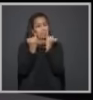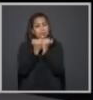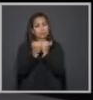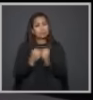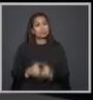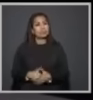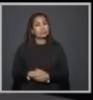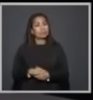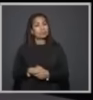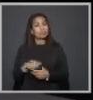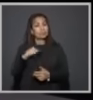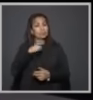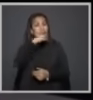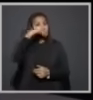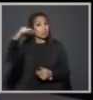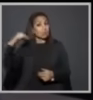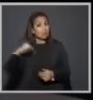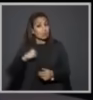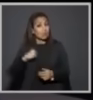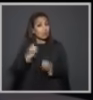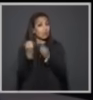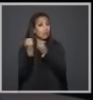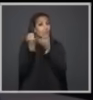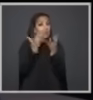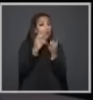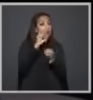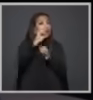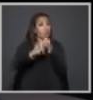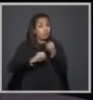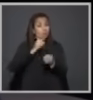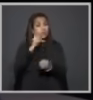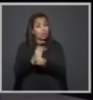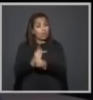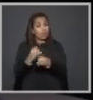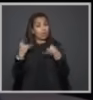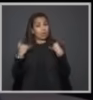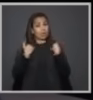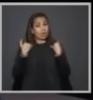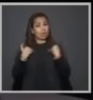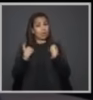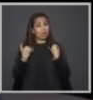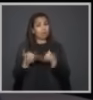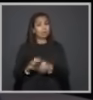Nosotros vamos a dar opción a los jóvenes.